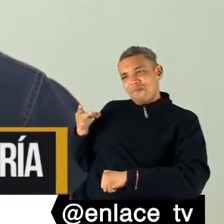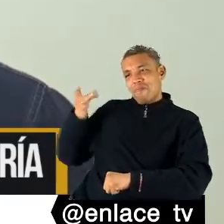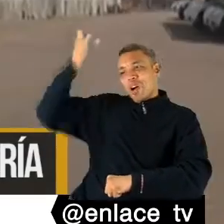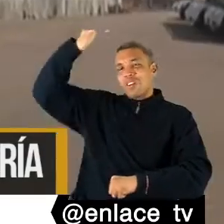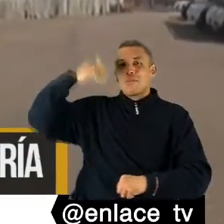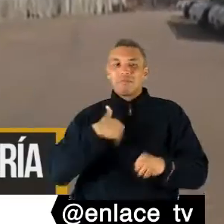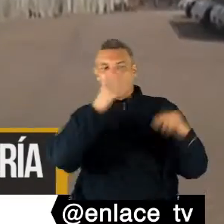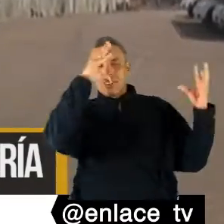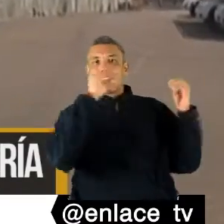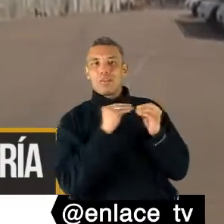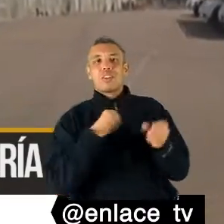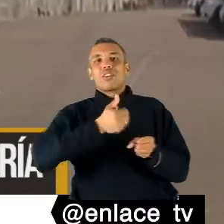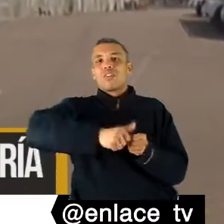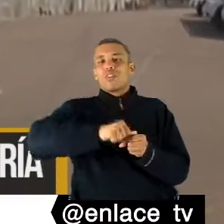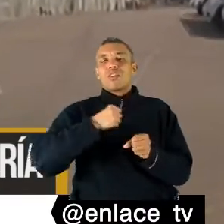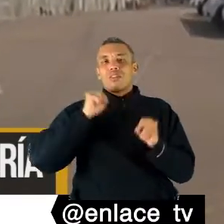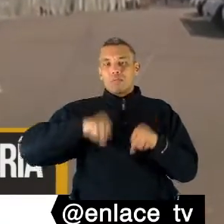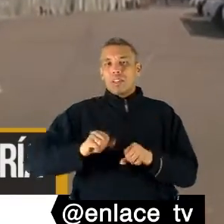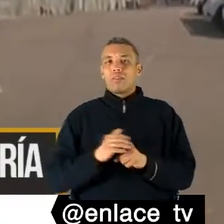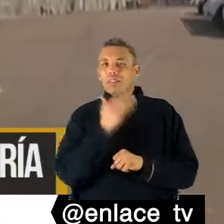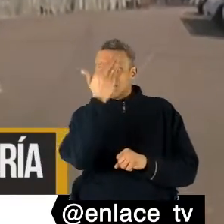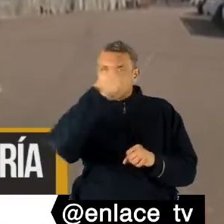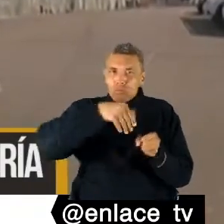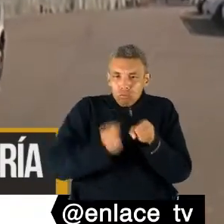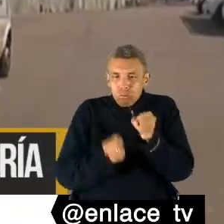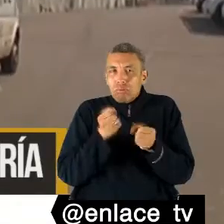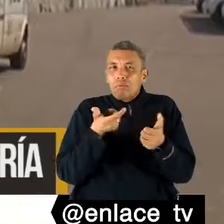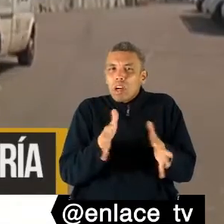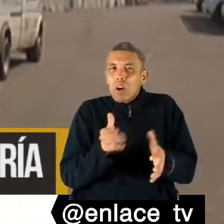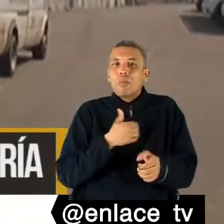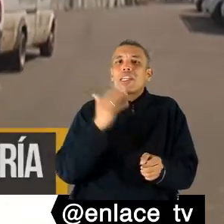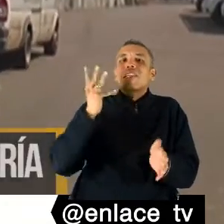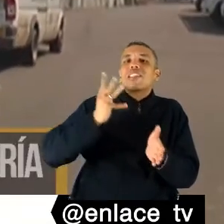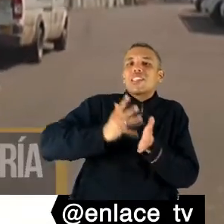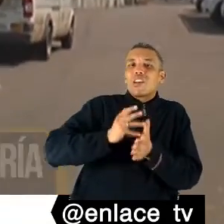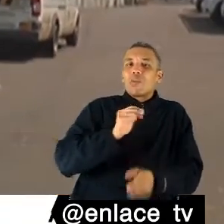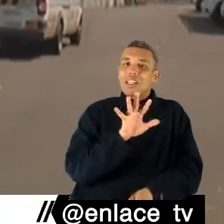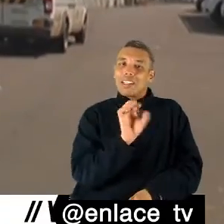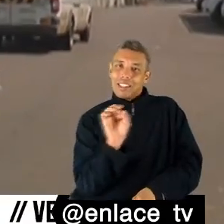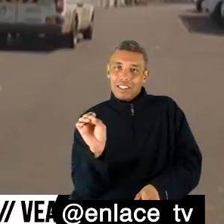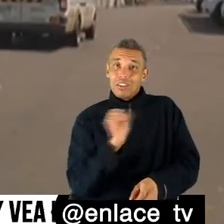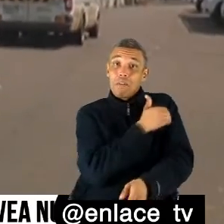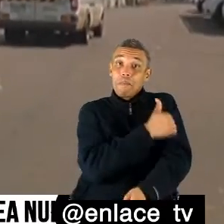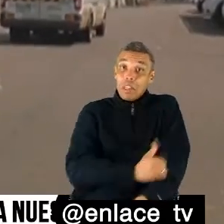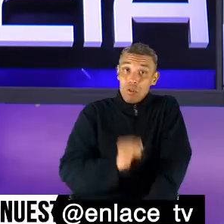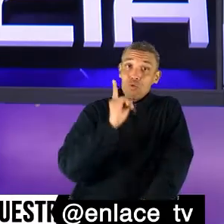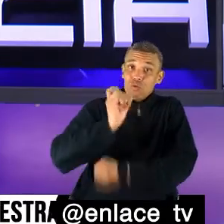y ardua. El contrato de transporte fue firmado por un valor de 5.500 millones de pesos anuales.